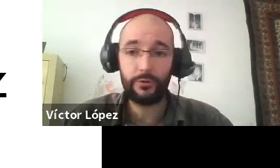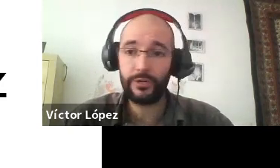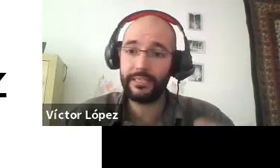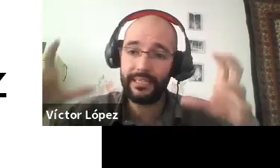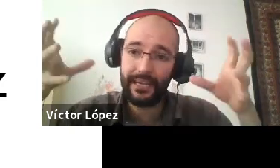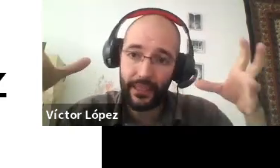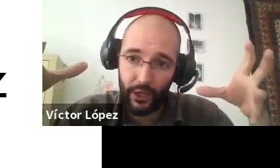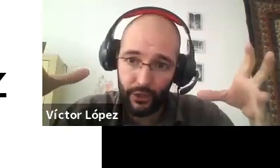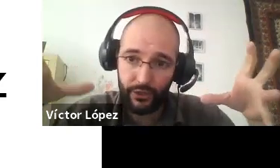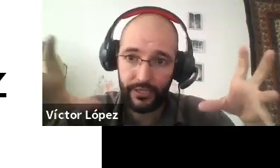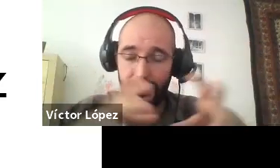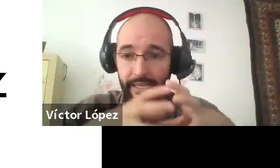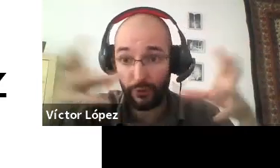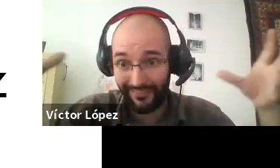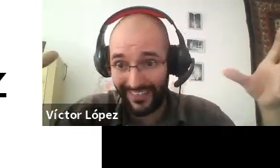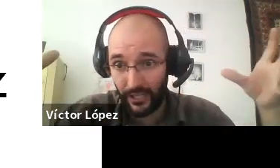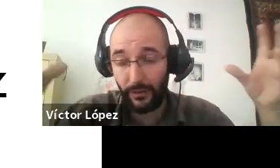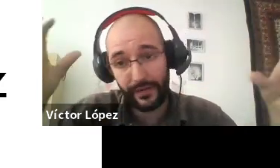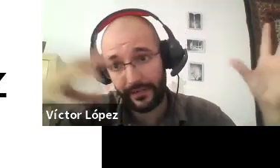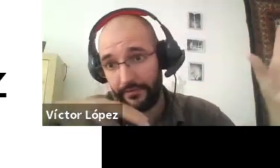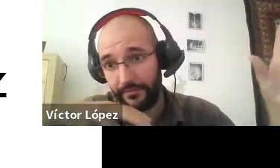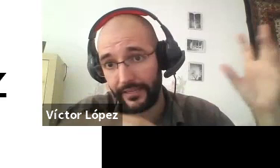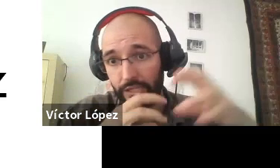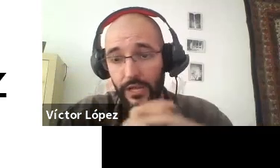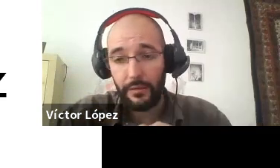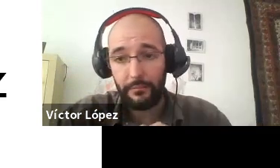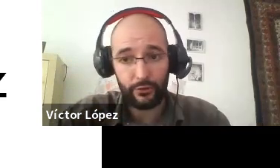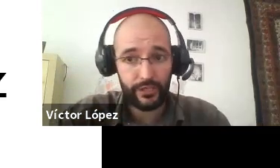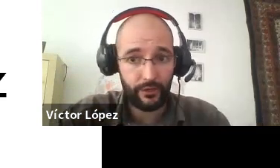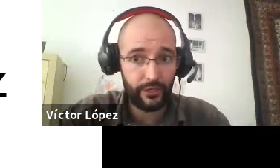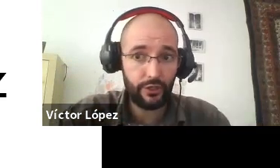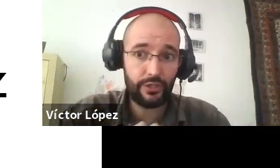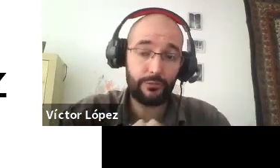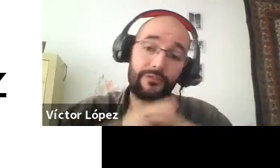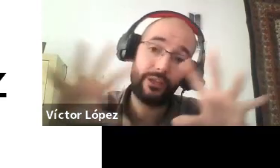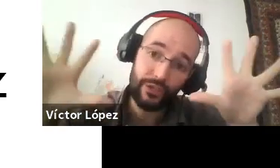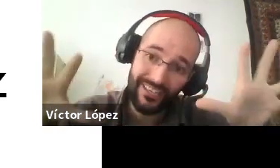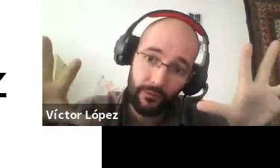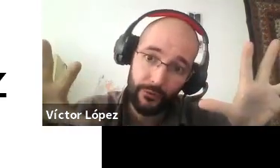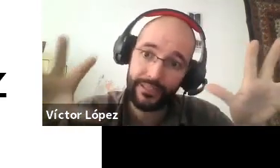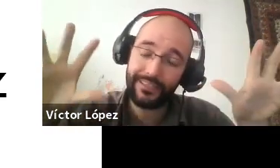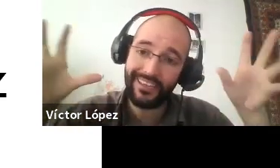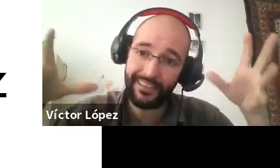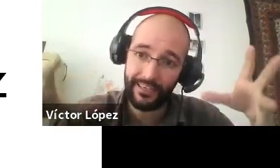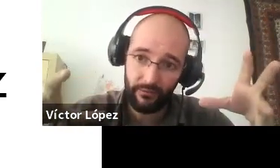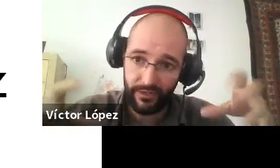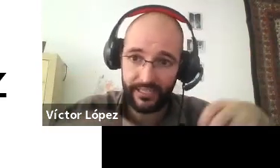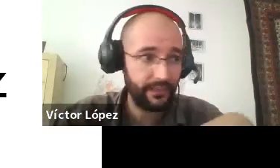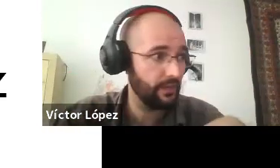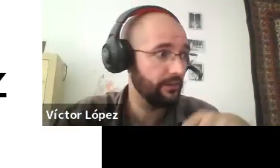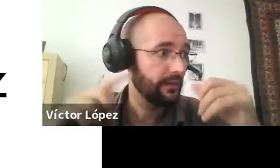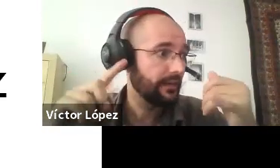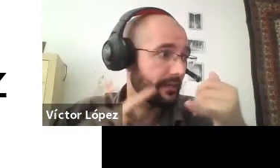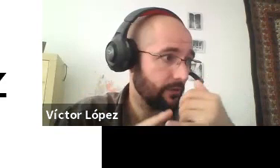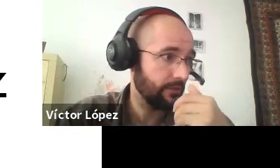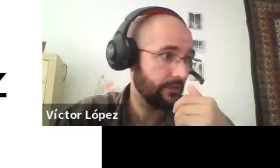en las componentes de indagación que hemos definido a partir de diferentes marcos teóricos. Hemos definido 6 componentes que ha de tener una buena